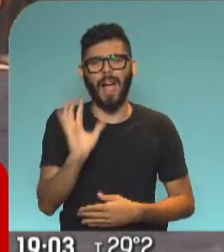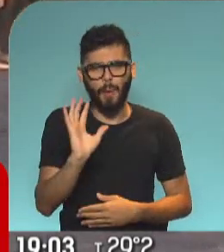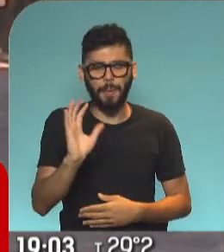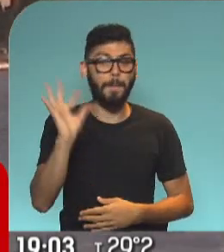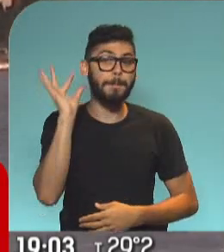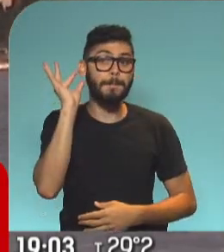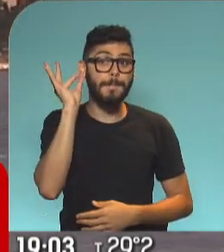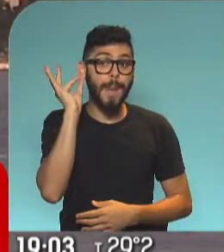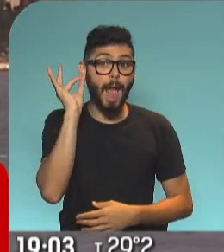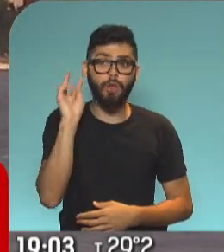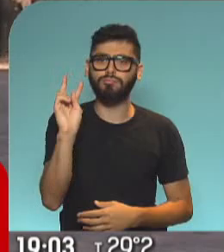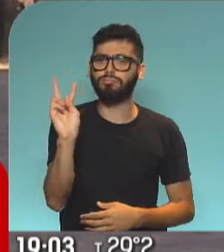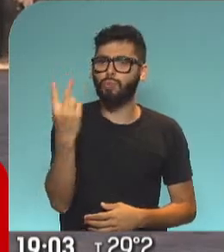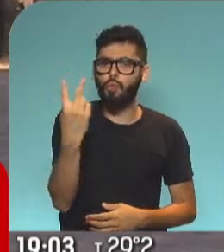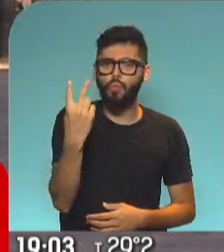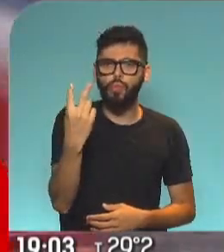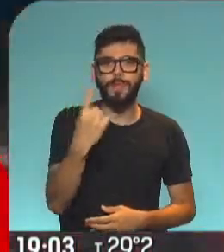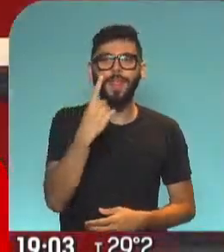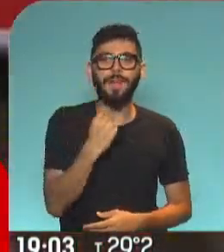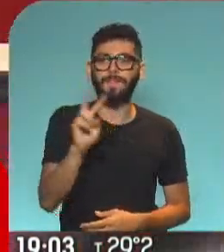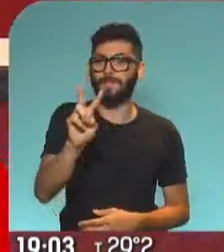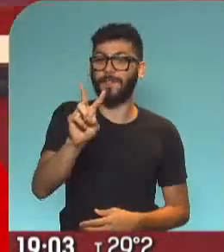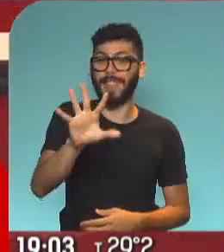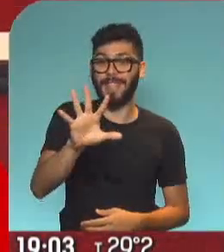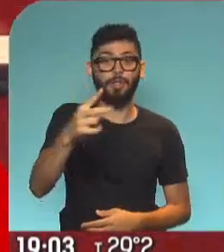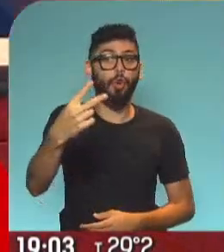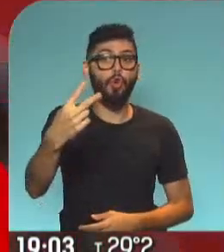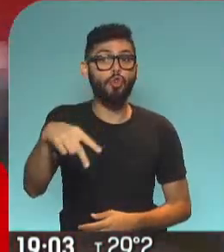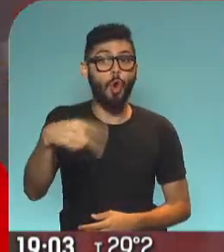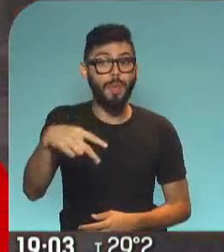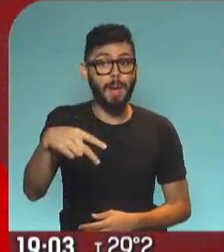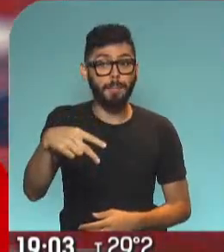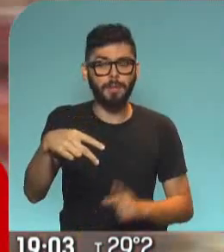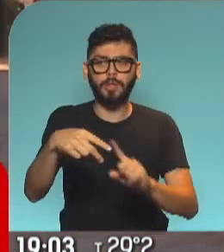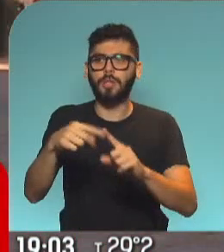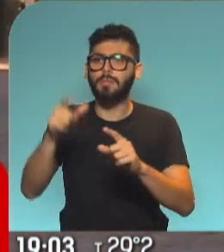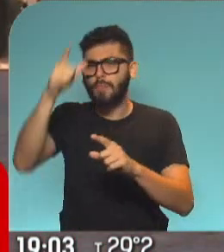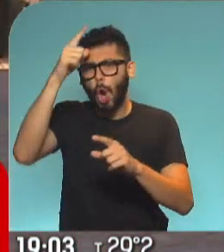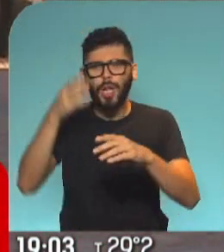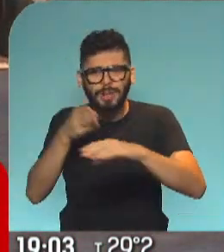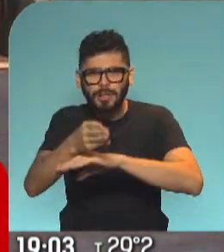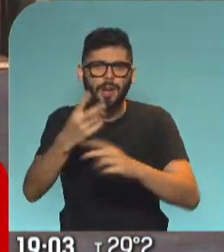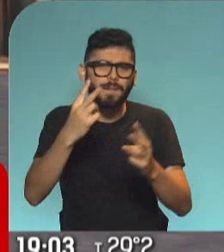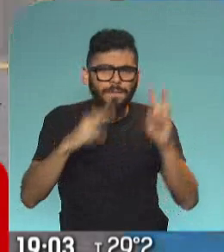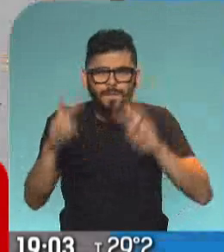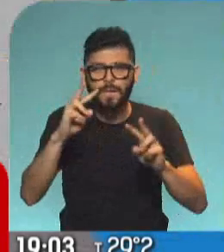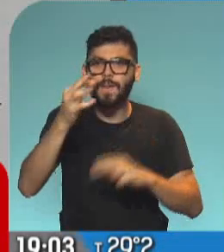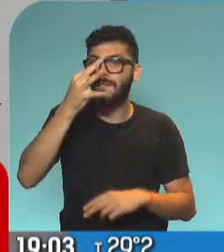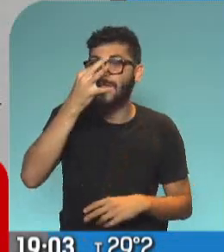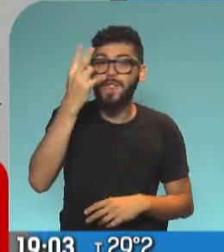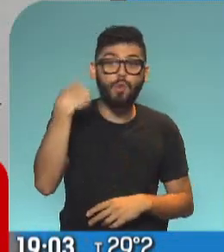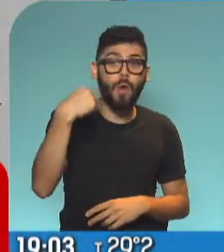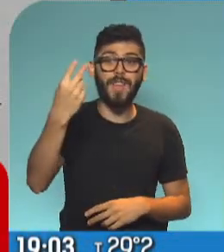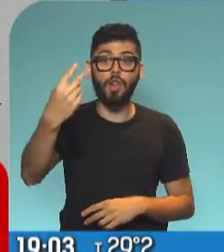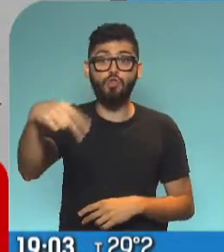armando maradona falleció el 25 de noviembre y aquí se allanó el 29 de noviembre se llevaron mucha documentación